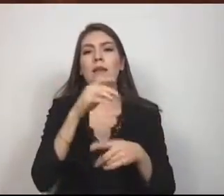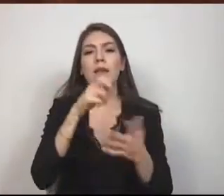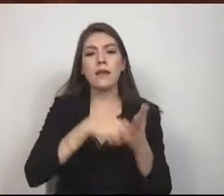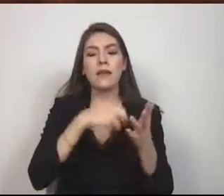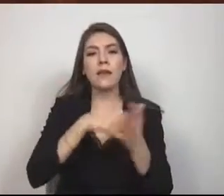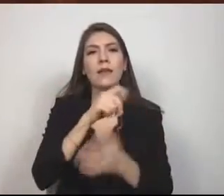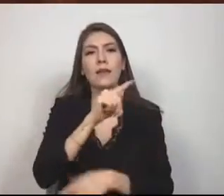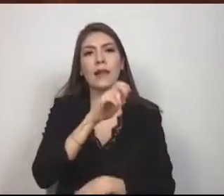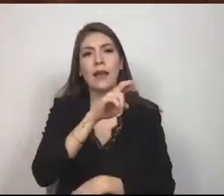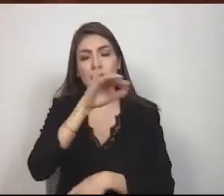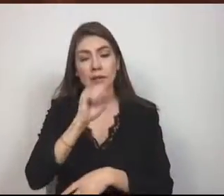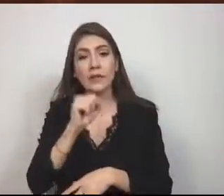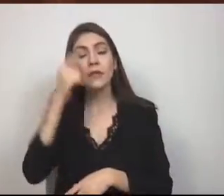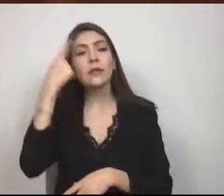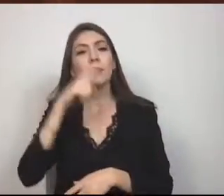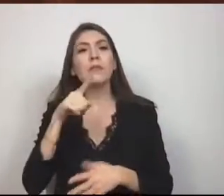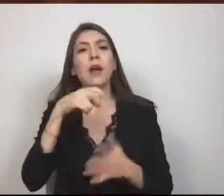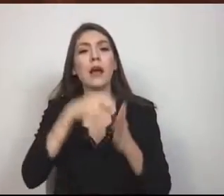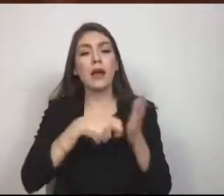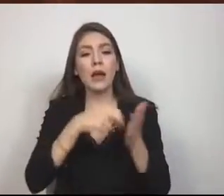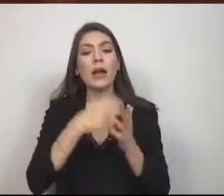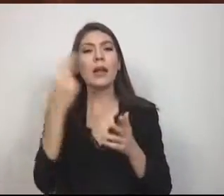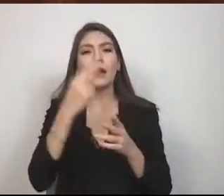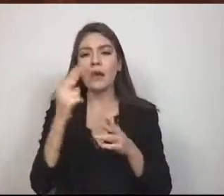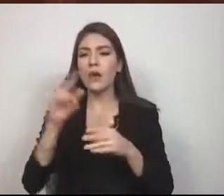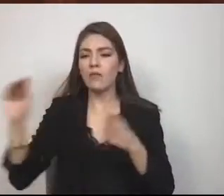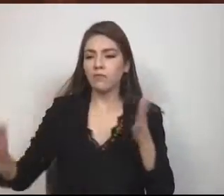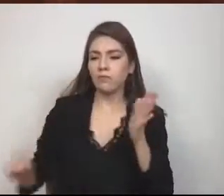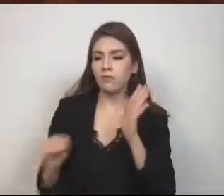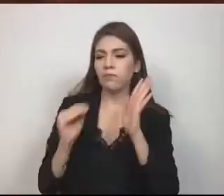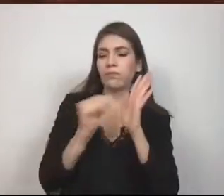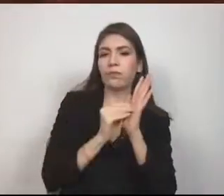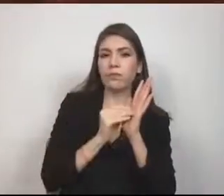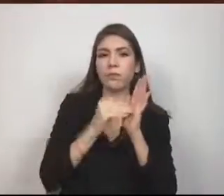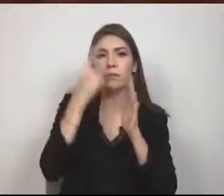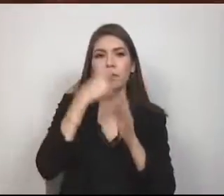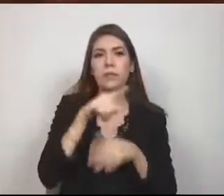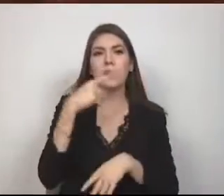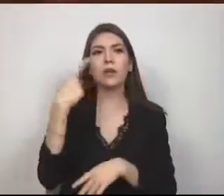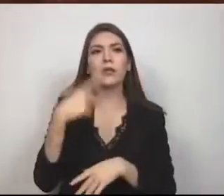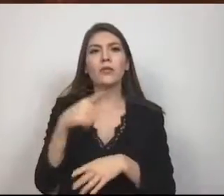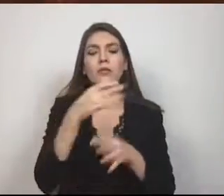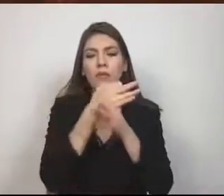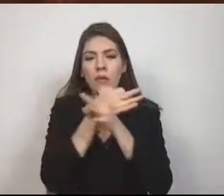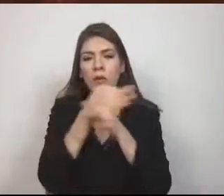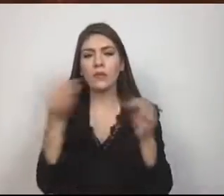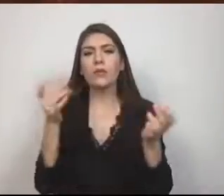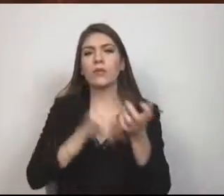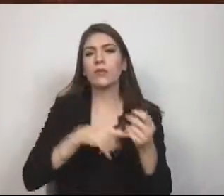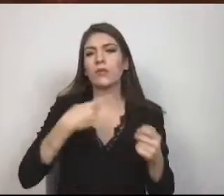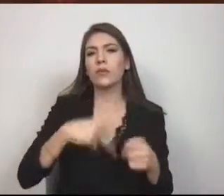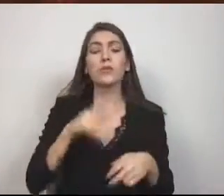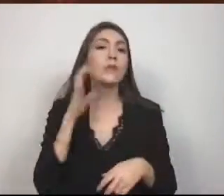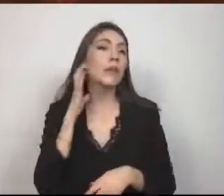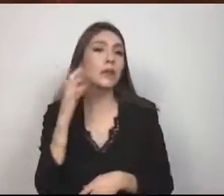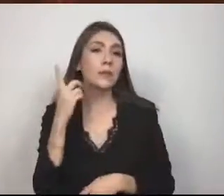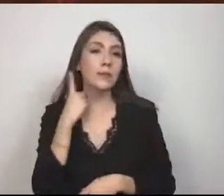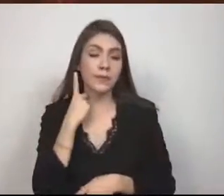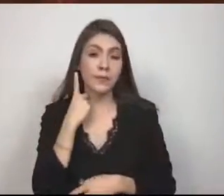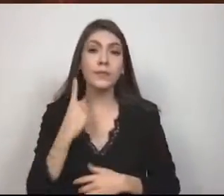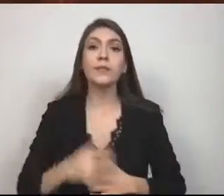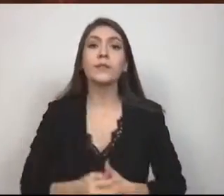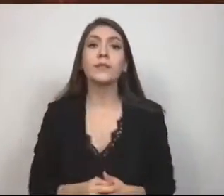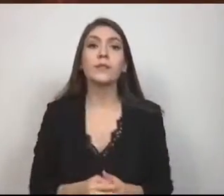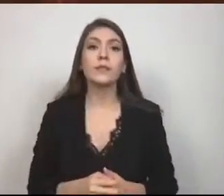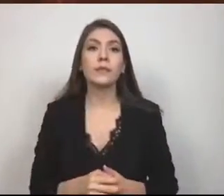contenido completo se agregue a la Gaceta Parlamentaria, Presidenta. En conmemoración